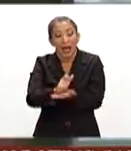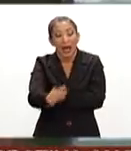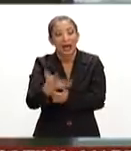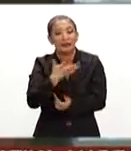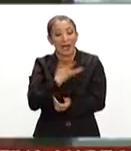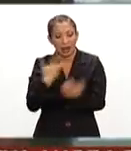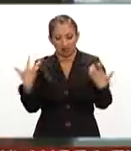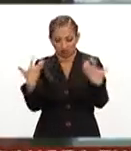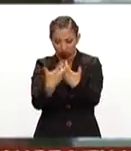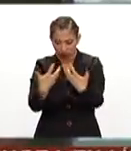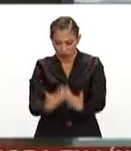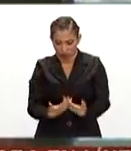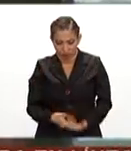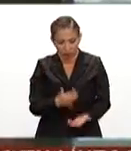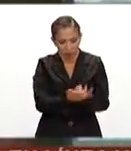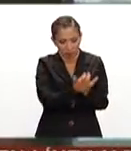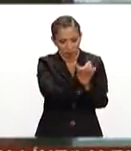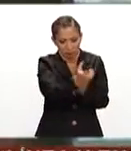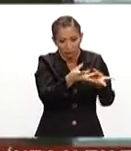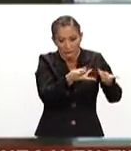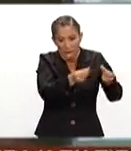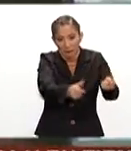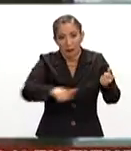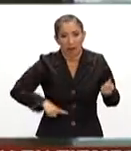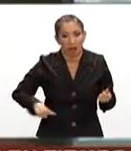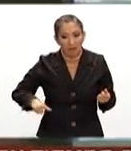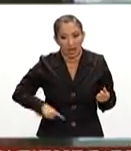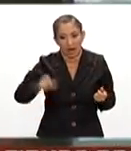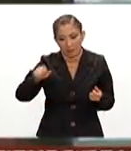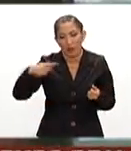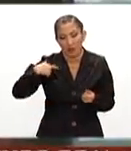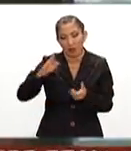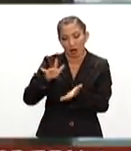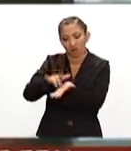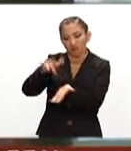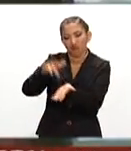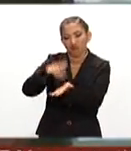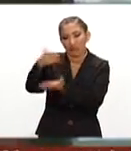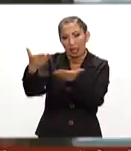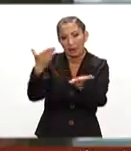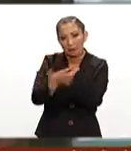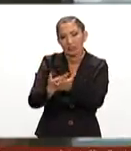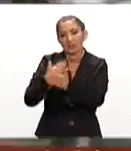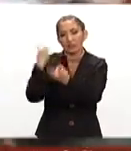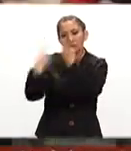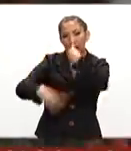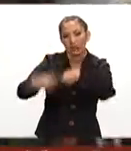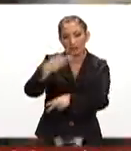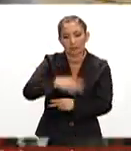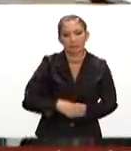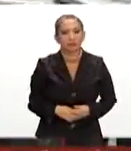guarde congruencia con el costo que representa para el Estado la prestación de los servicios migratorios.